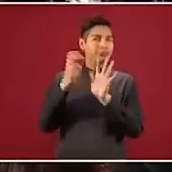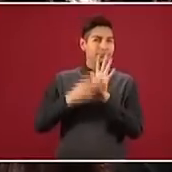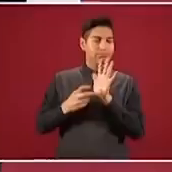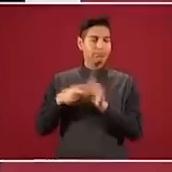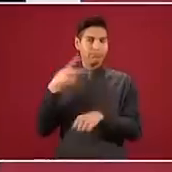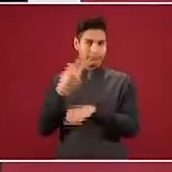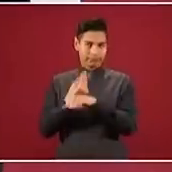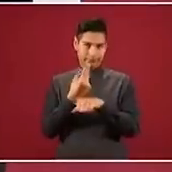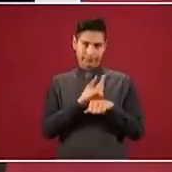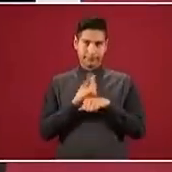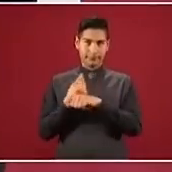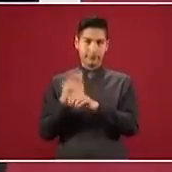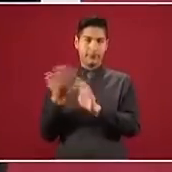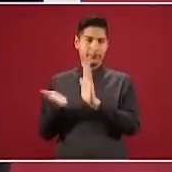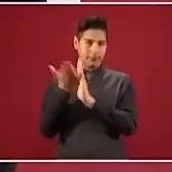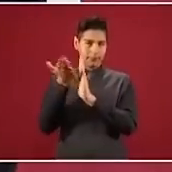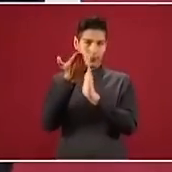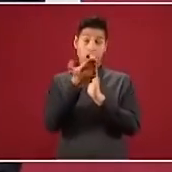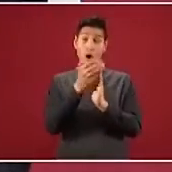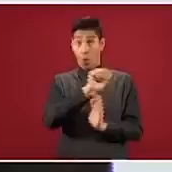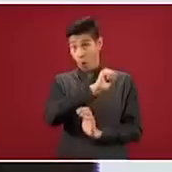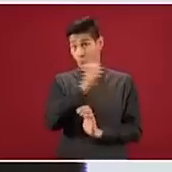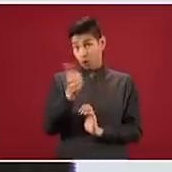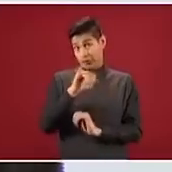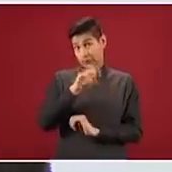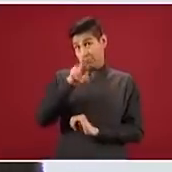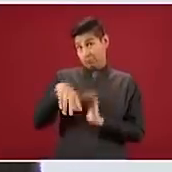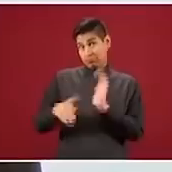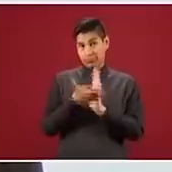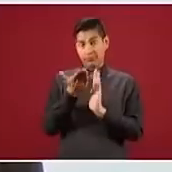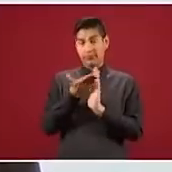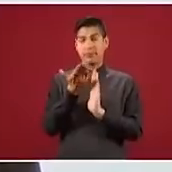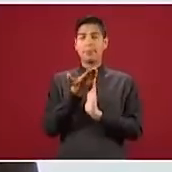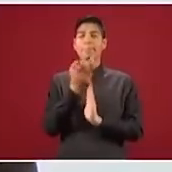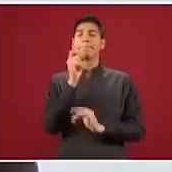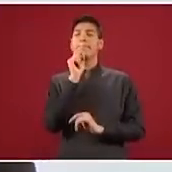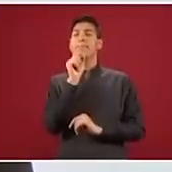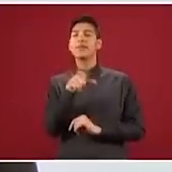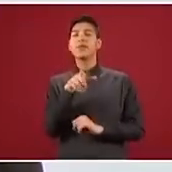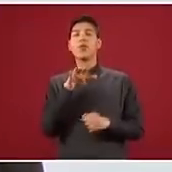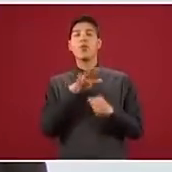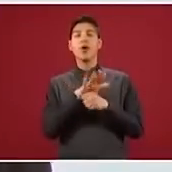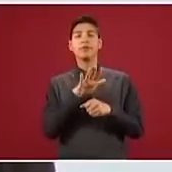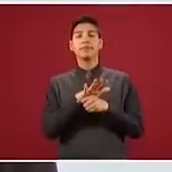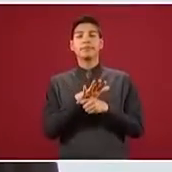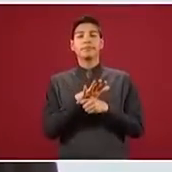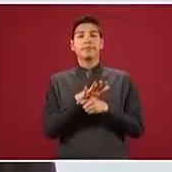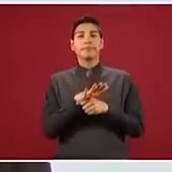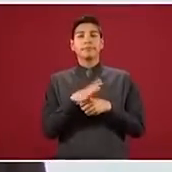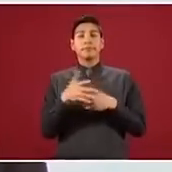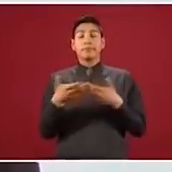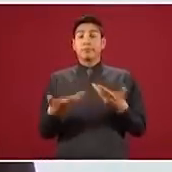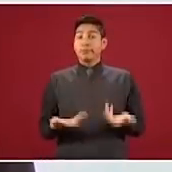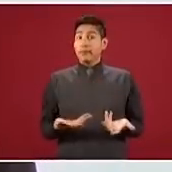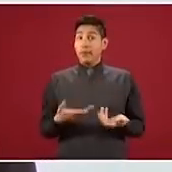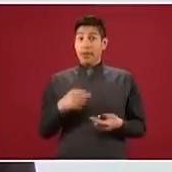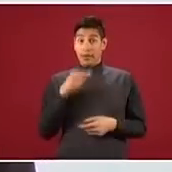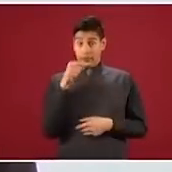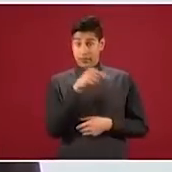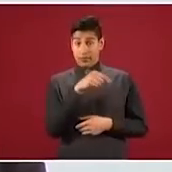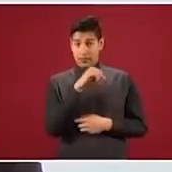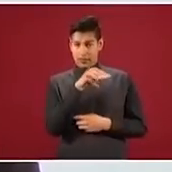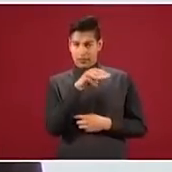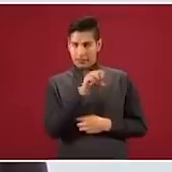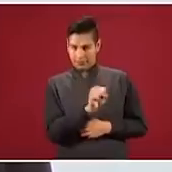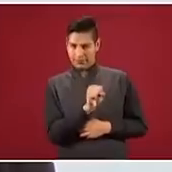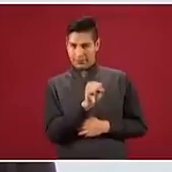eventualmente también en algunos casos construcción. Y esto sin contar lo que por su parte también hará el IMSS